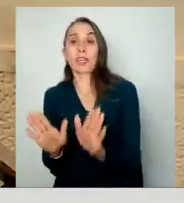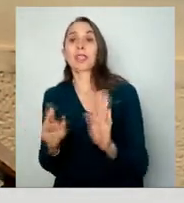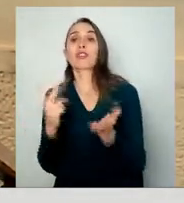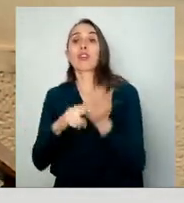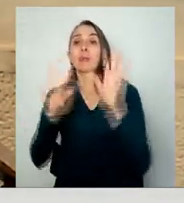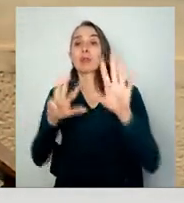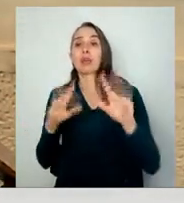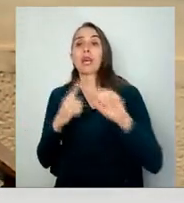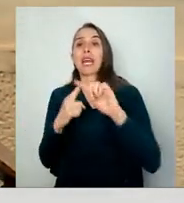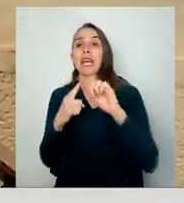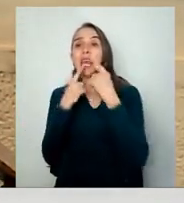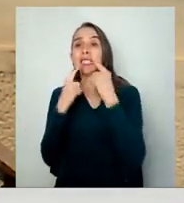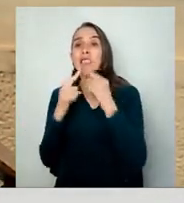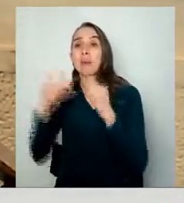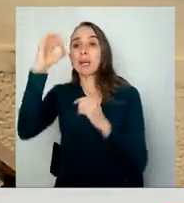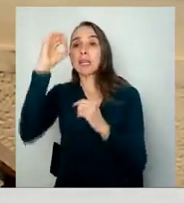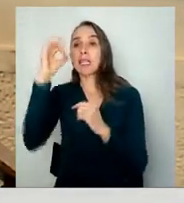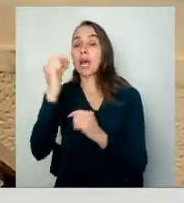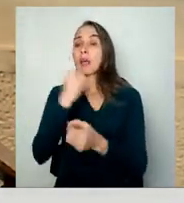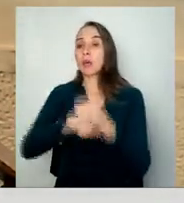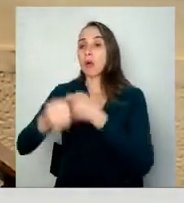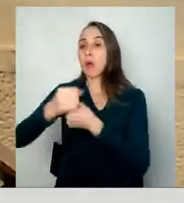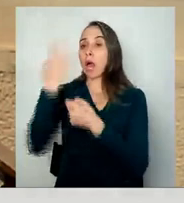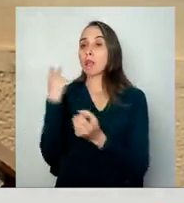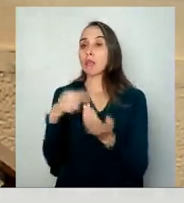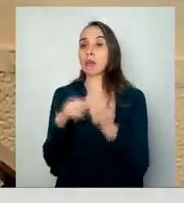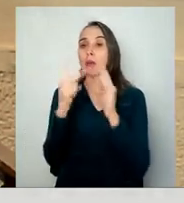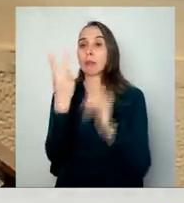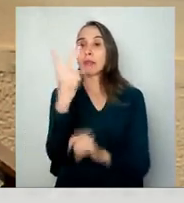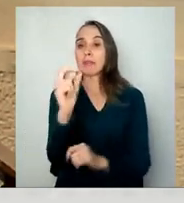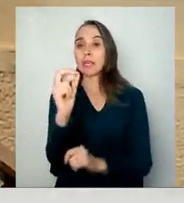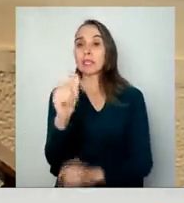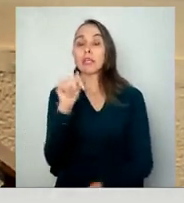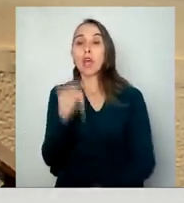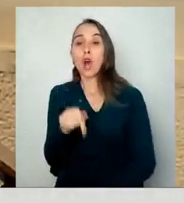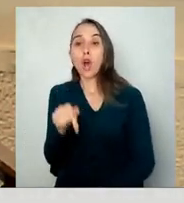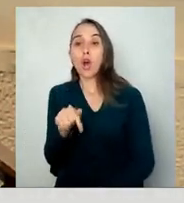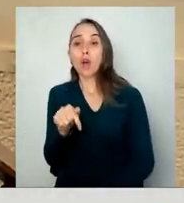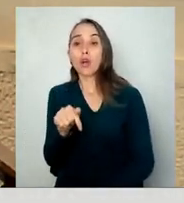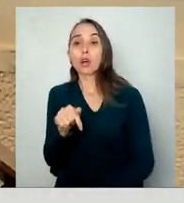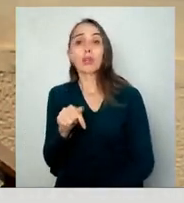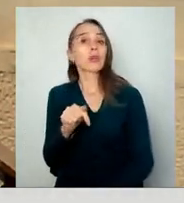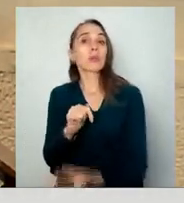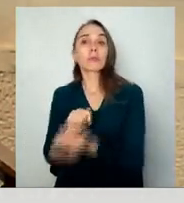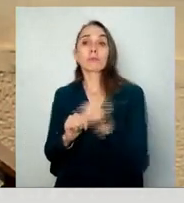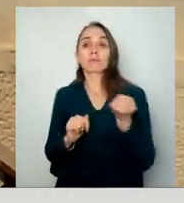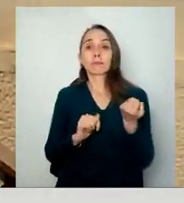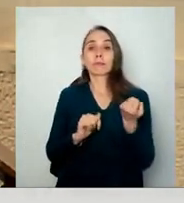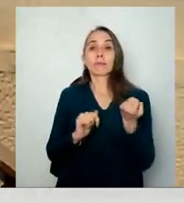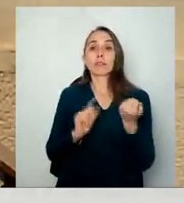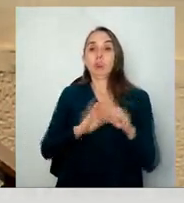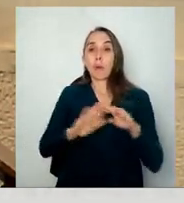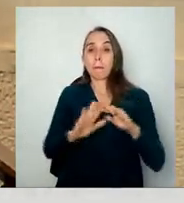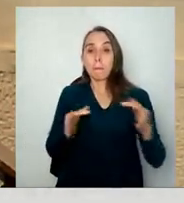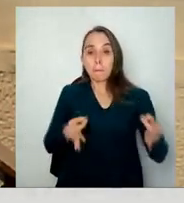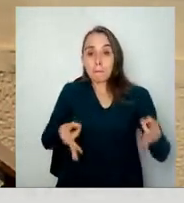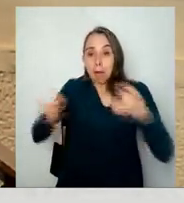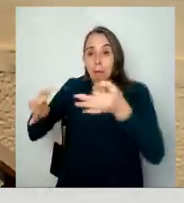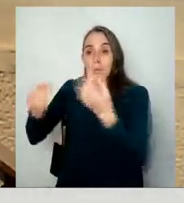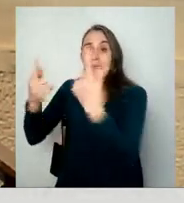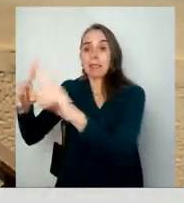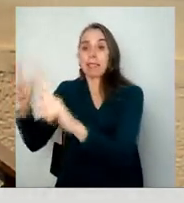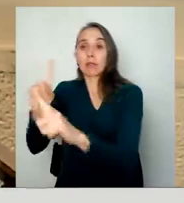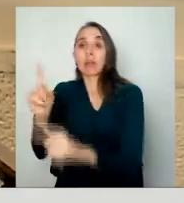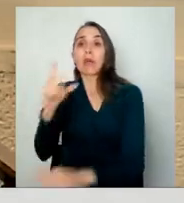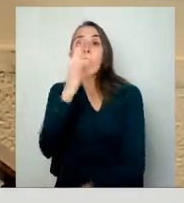de grado lo di en el 2020 pero al día de hoy no le entregan su título porque tiene una deuda con